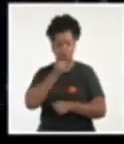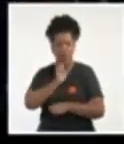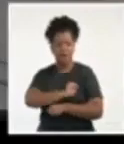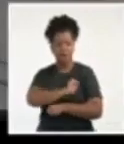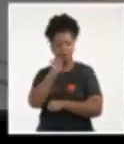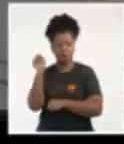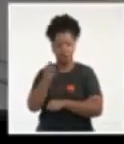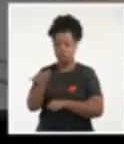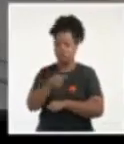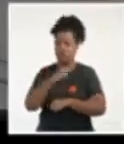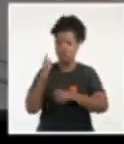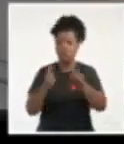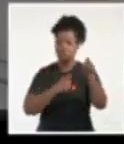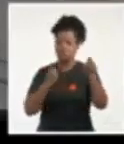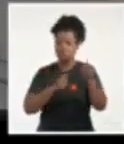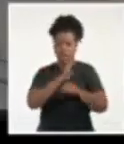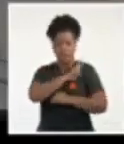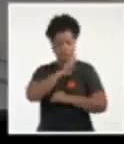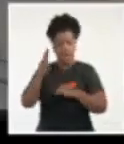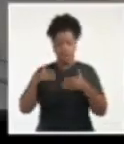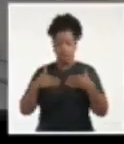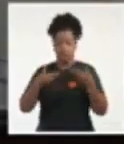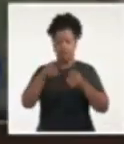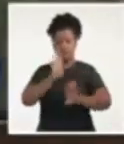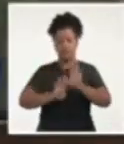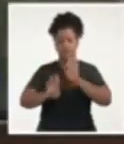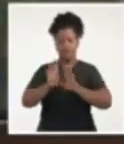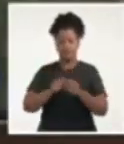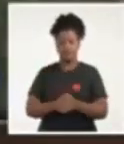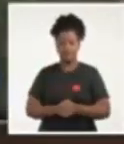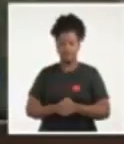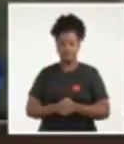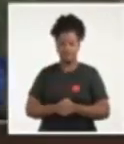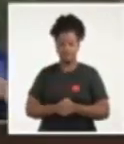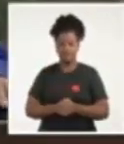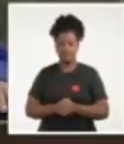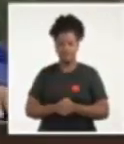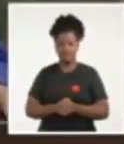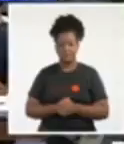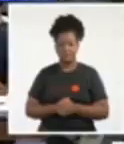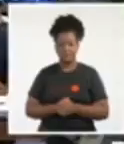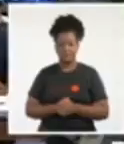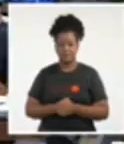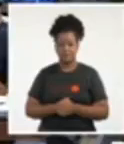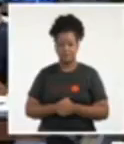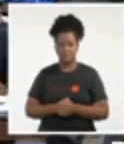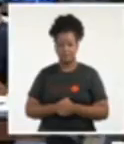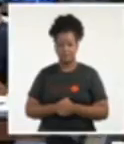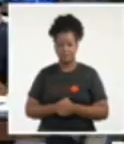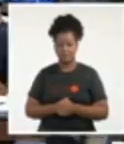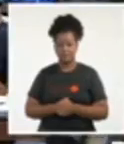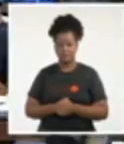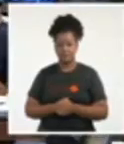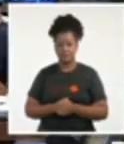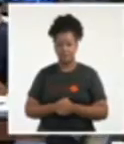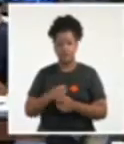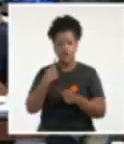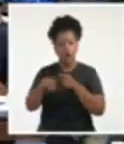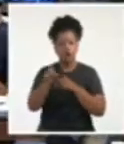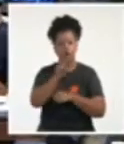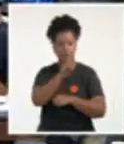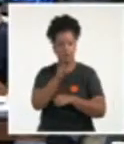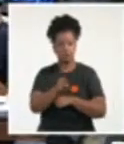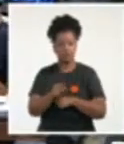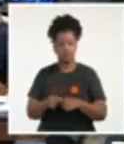también esa agresión. Bueno, pasamos a otra pregunta. Está solicitando